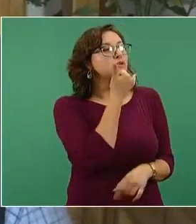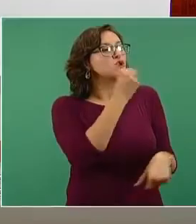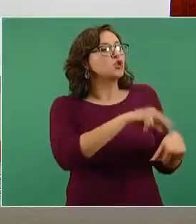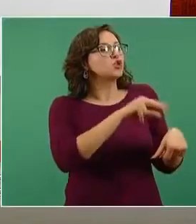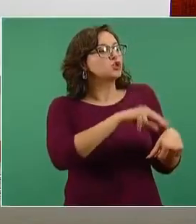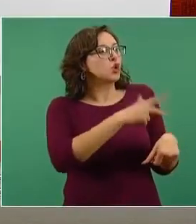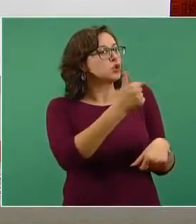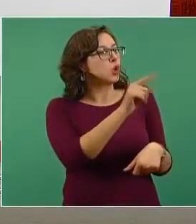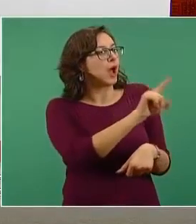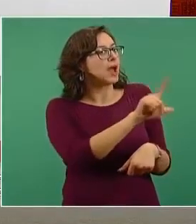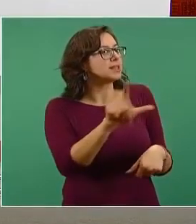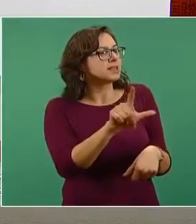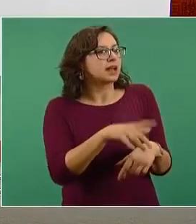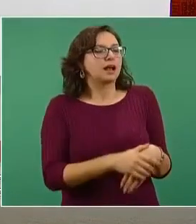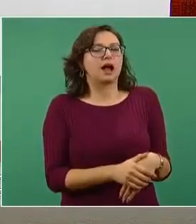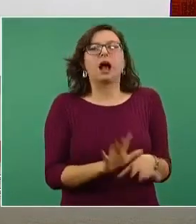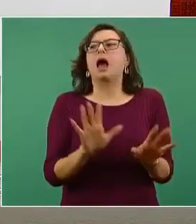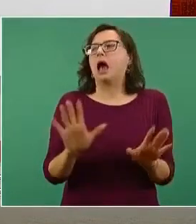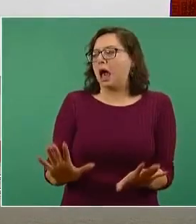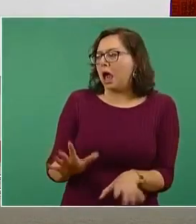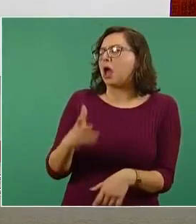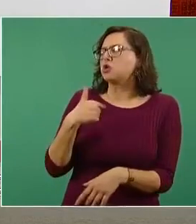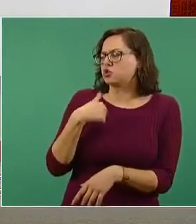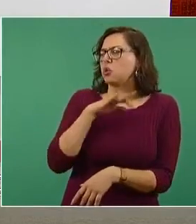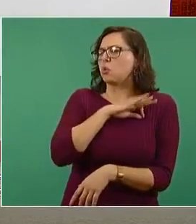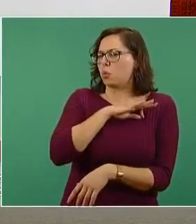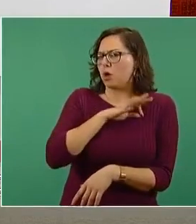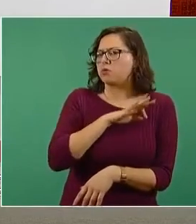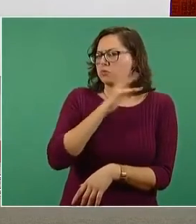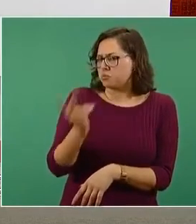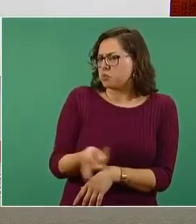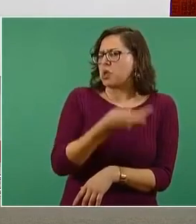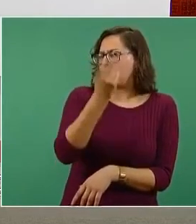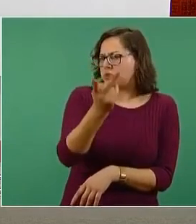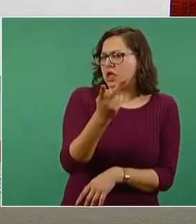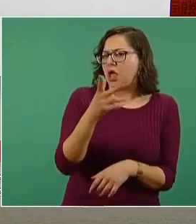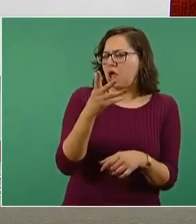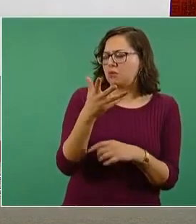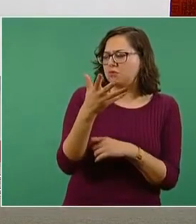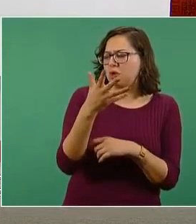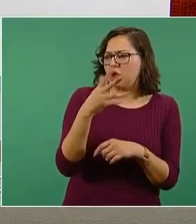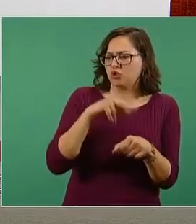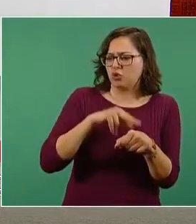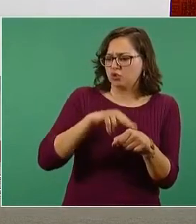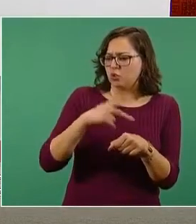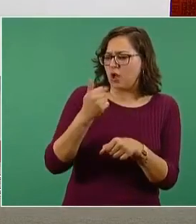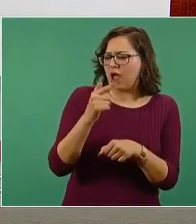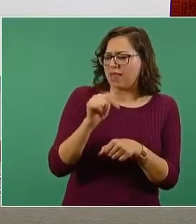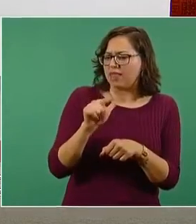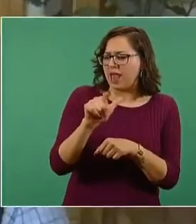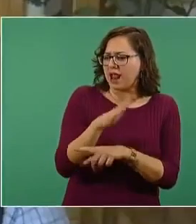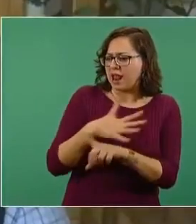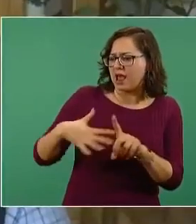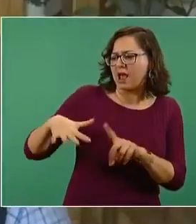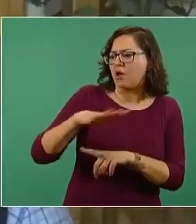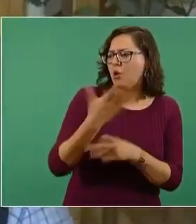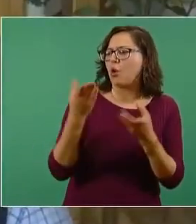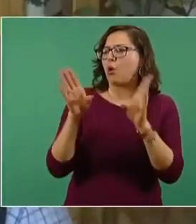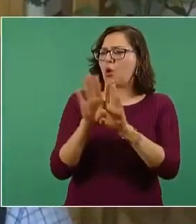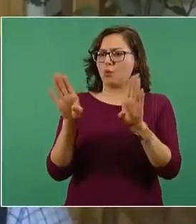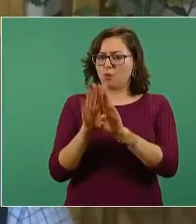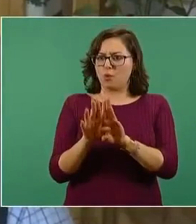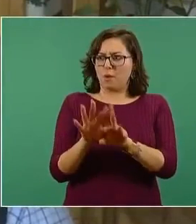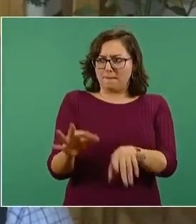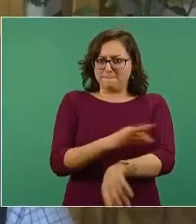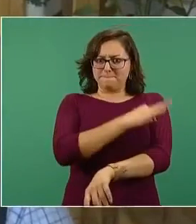Hugo López Gatell, podríamos en su momento revisar en qué contexto se hizo las declaraciones, si fue efectivamente para efectos